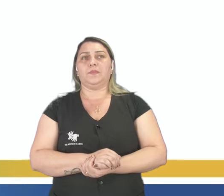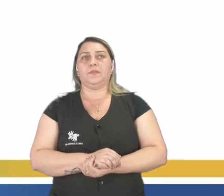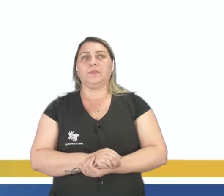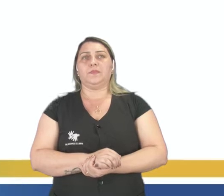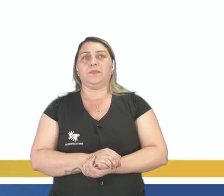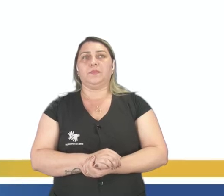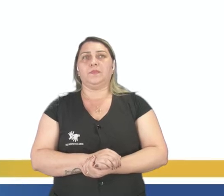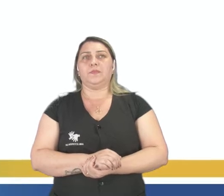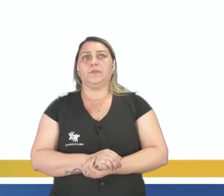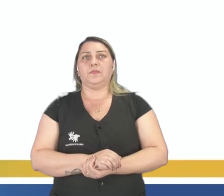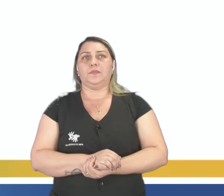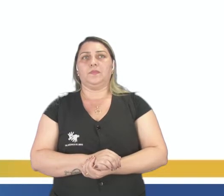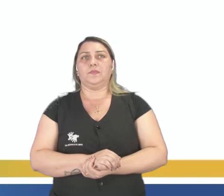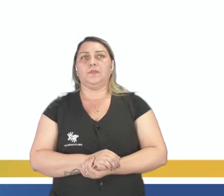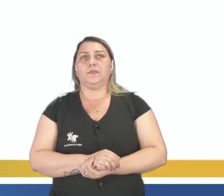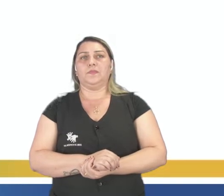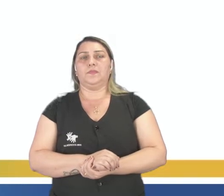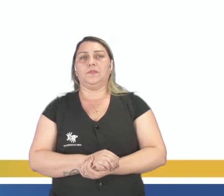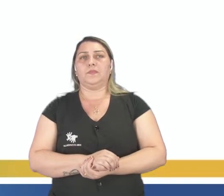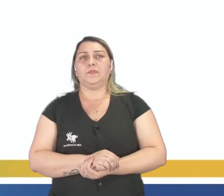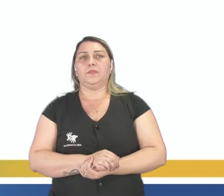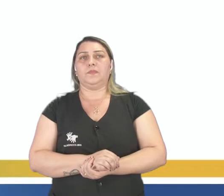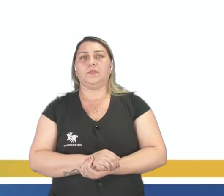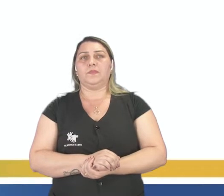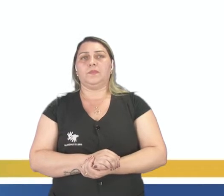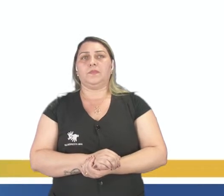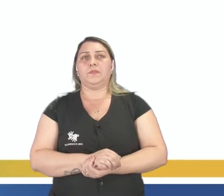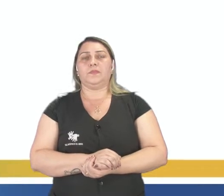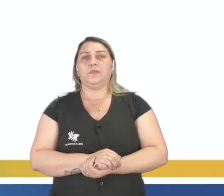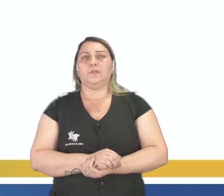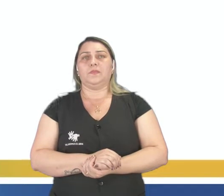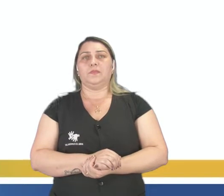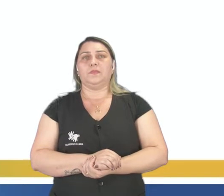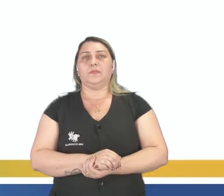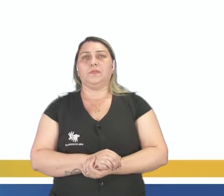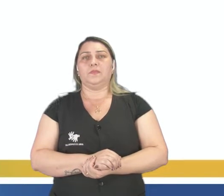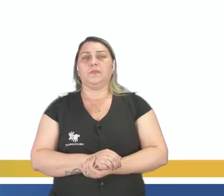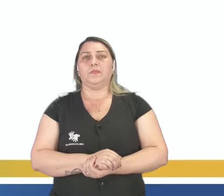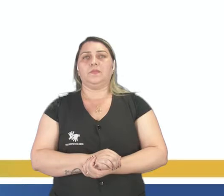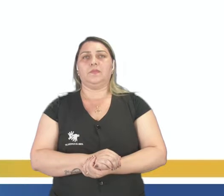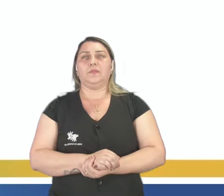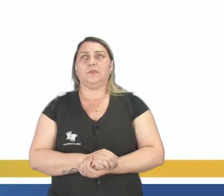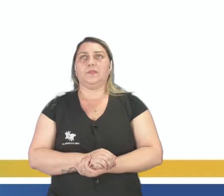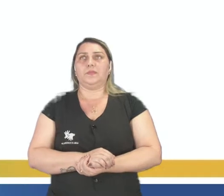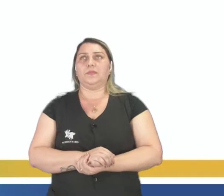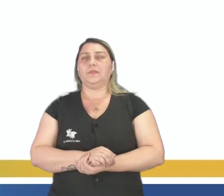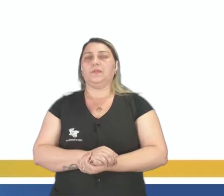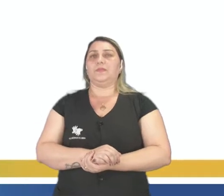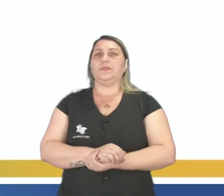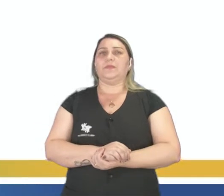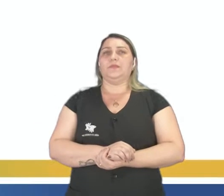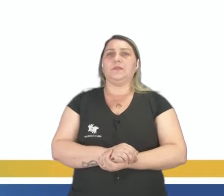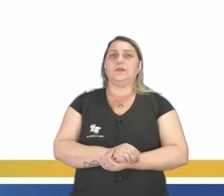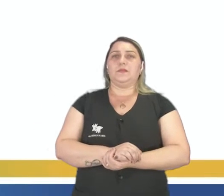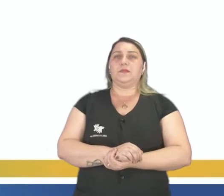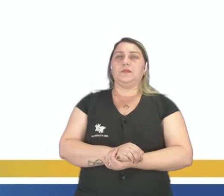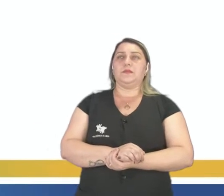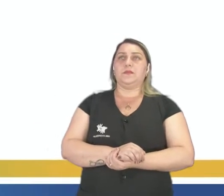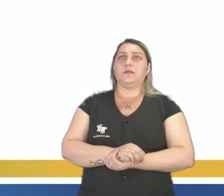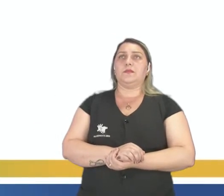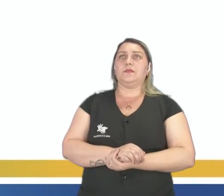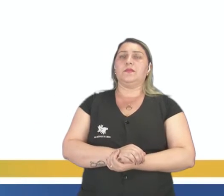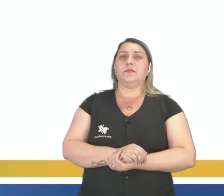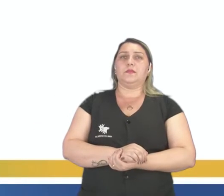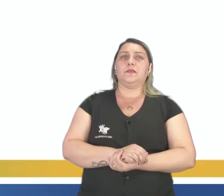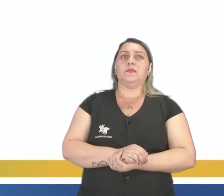Entonces, tenemos el narrativo, que es el más conocido y el más fácil de entender, ya que cuenta con hechos en una secuencia